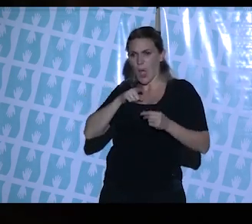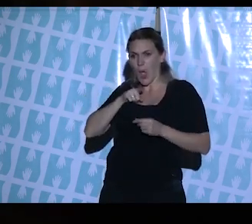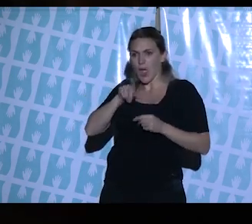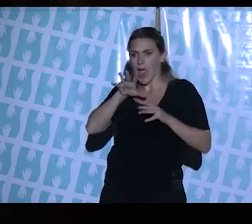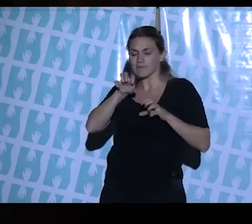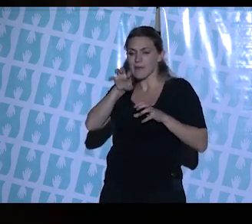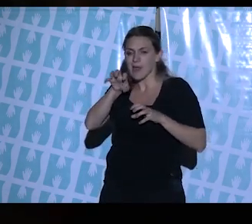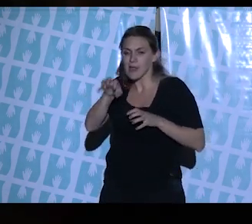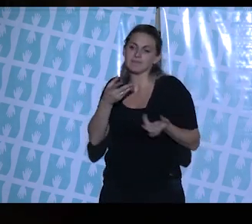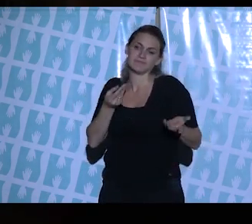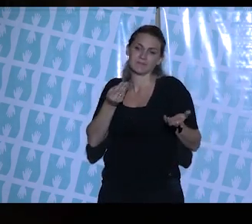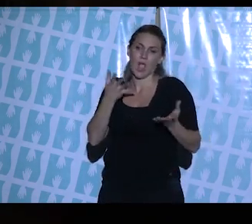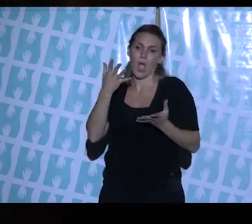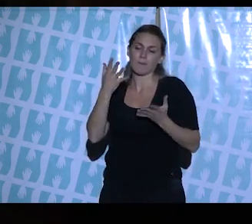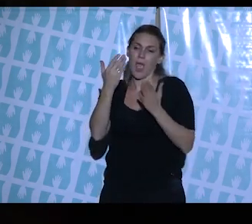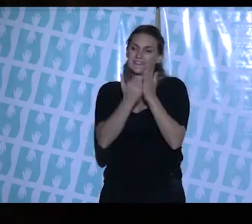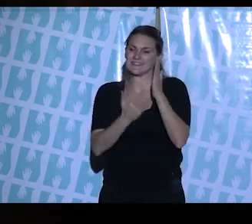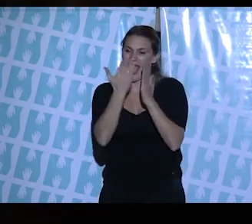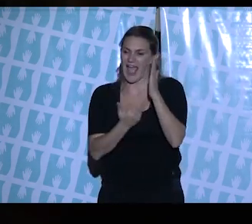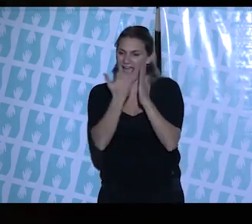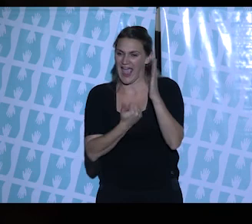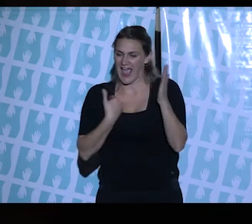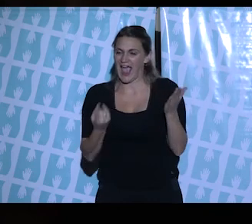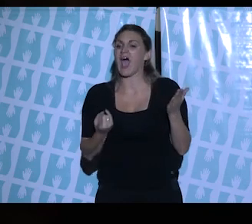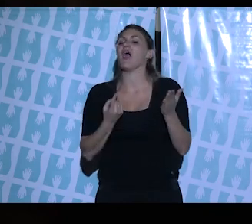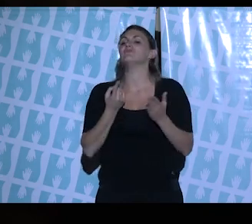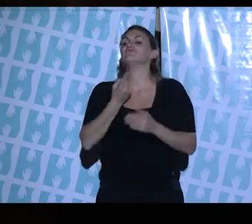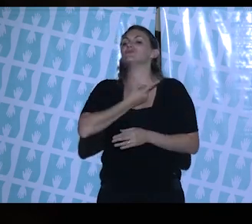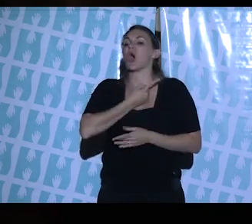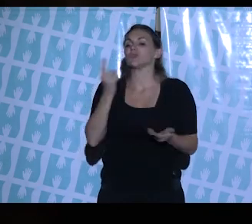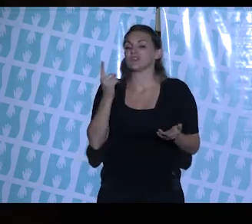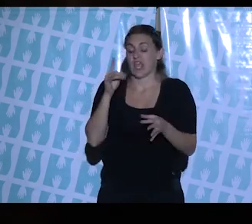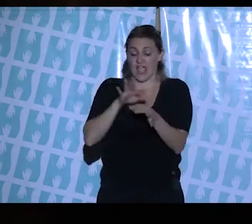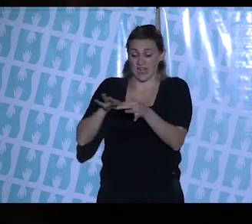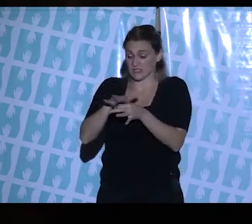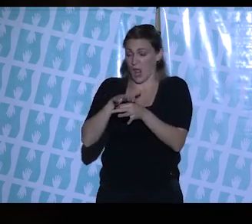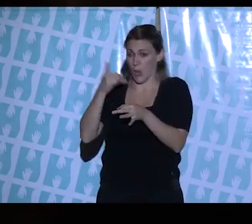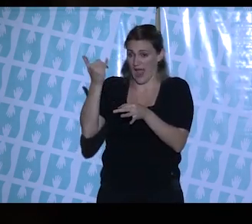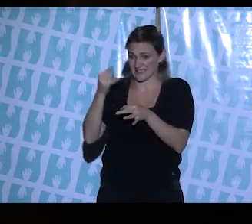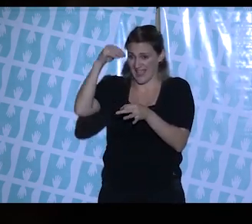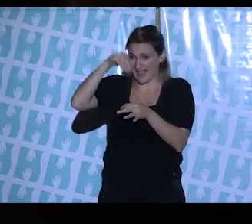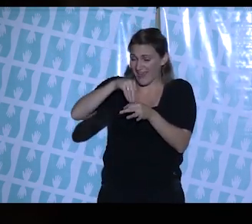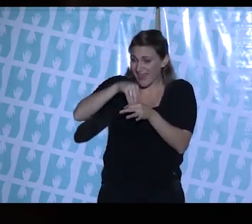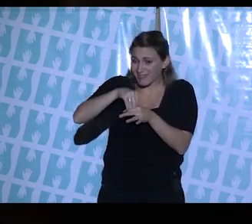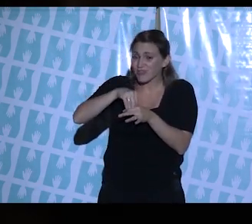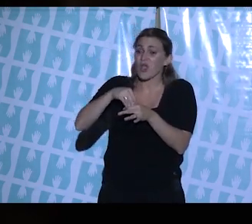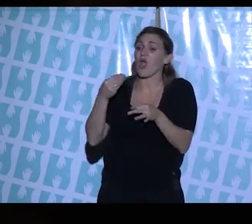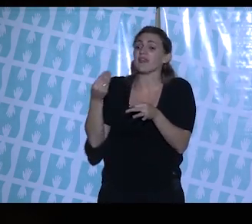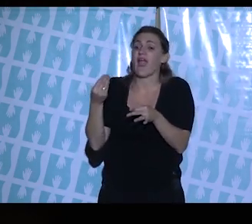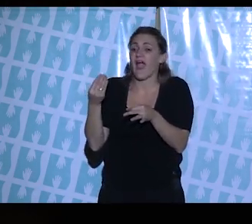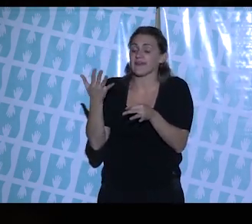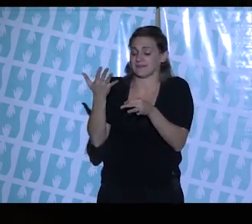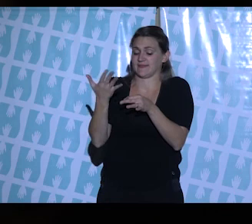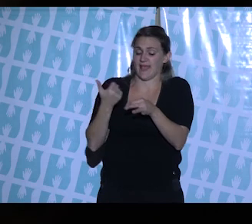la alfa-sinucleína que está depositada normalmente en las células. Los anticuerpos monoclonales,